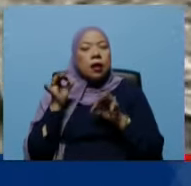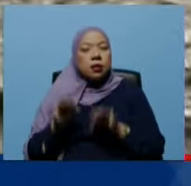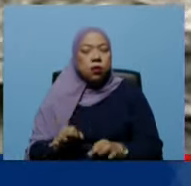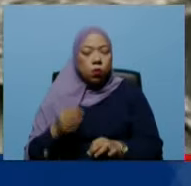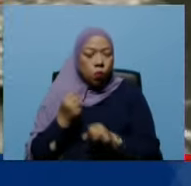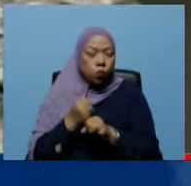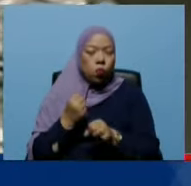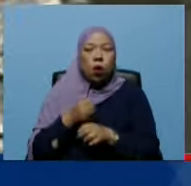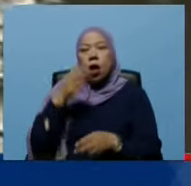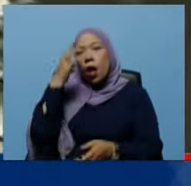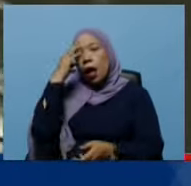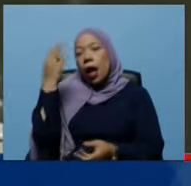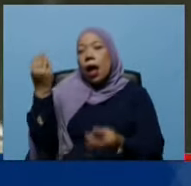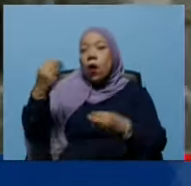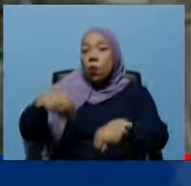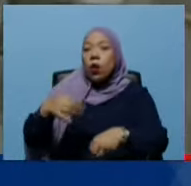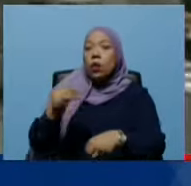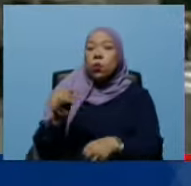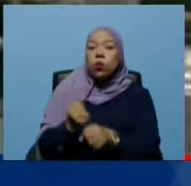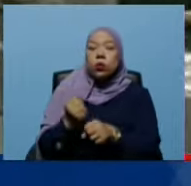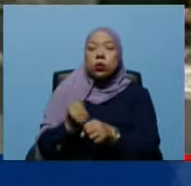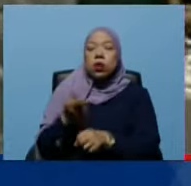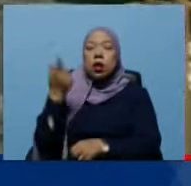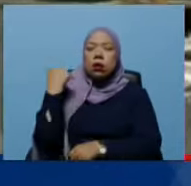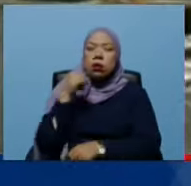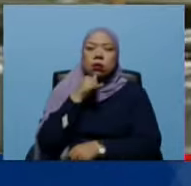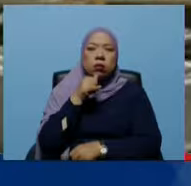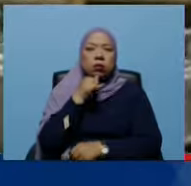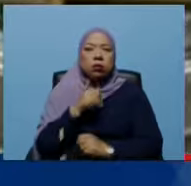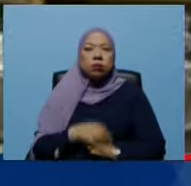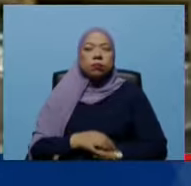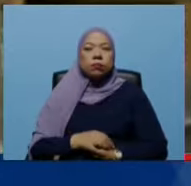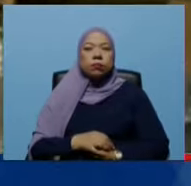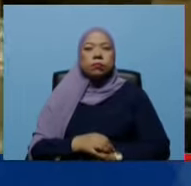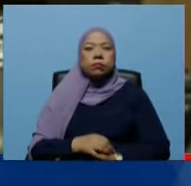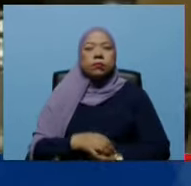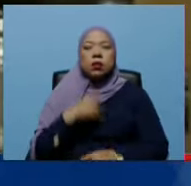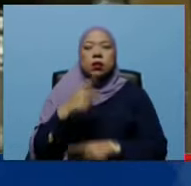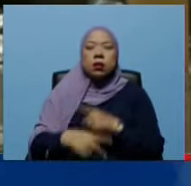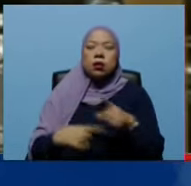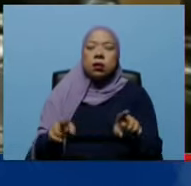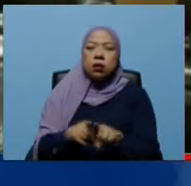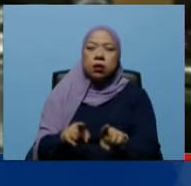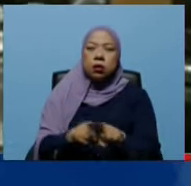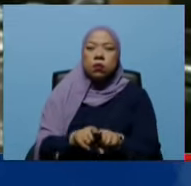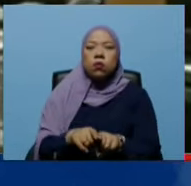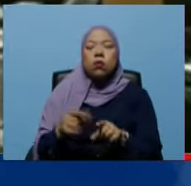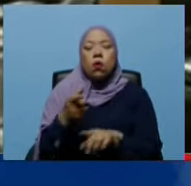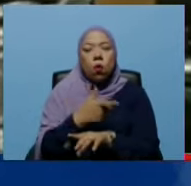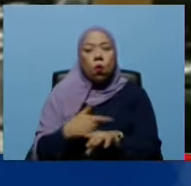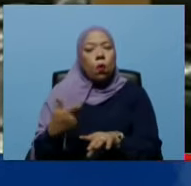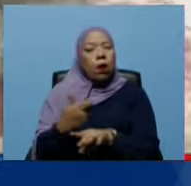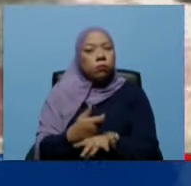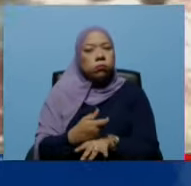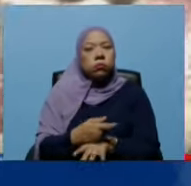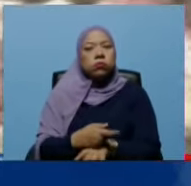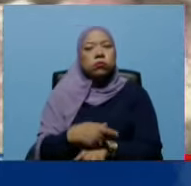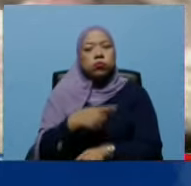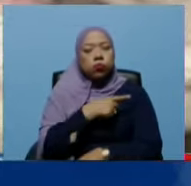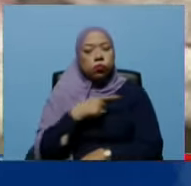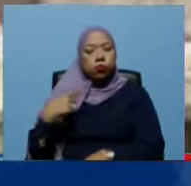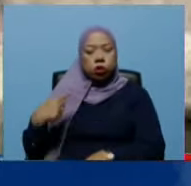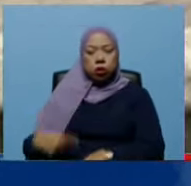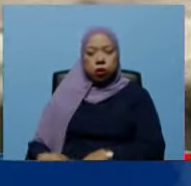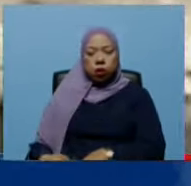con estos acuerdos que usted en el pasado logró materializar con el gobierno de la República Popular China,